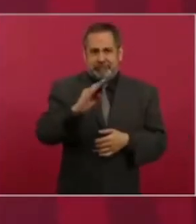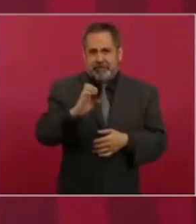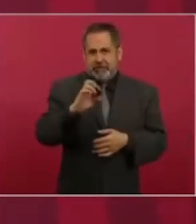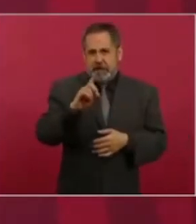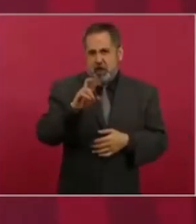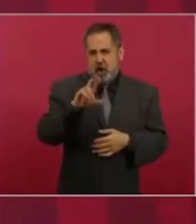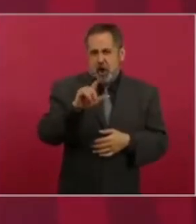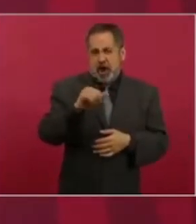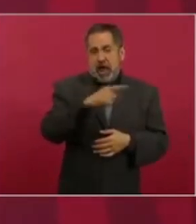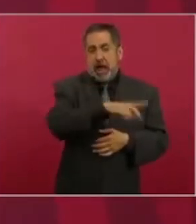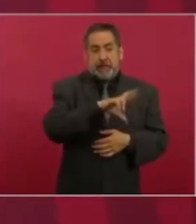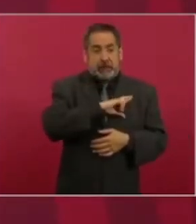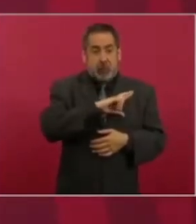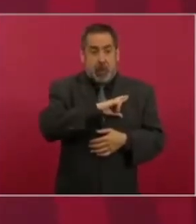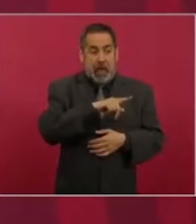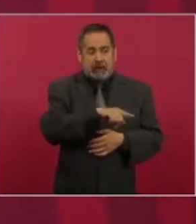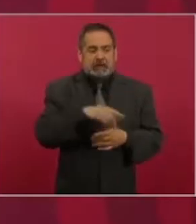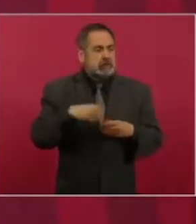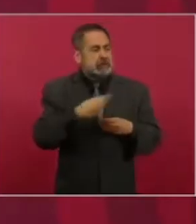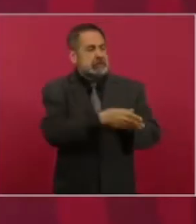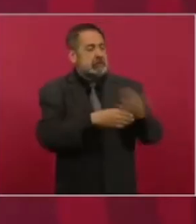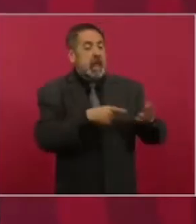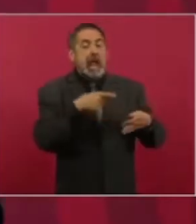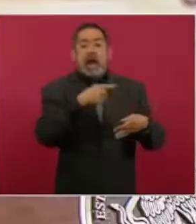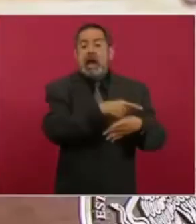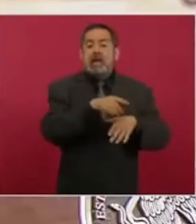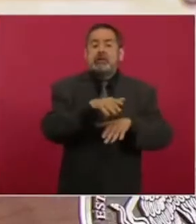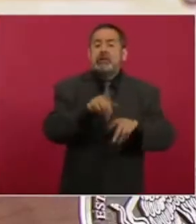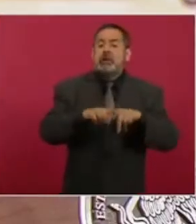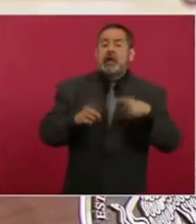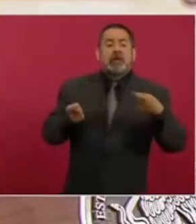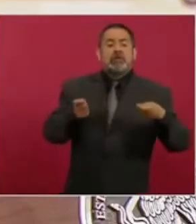particular que controla la